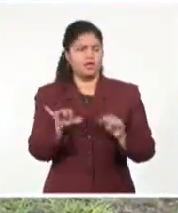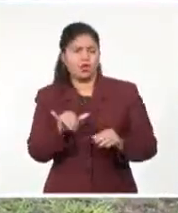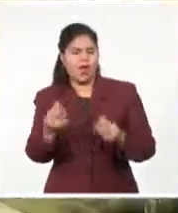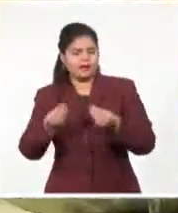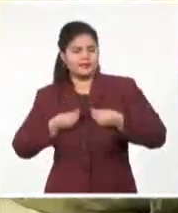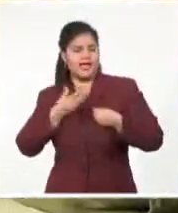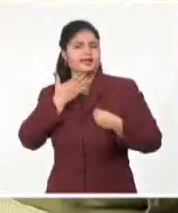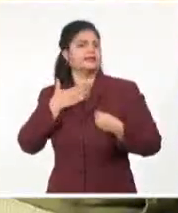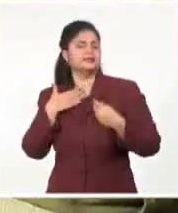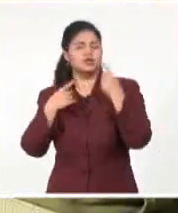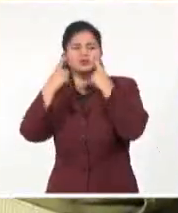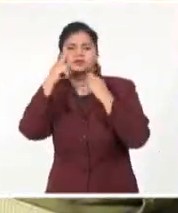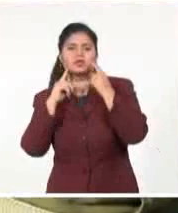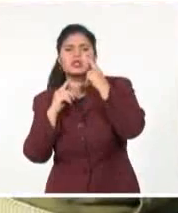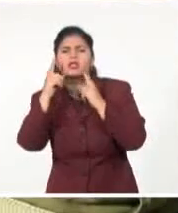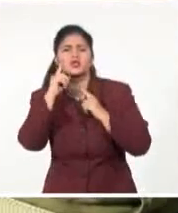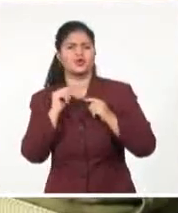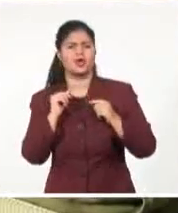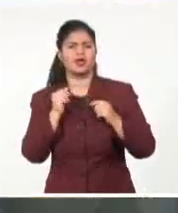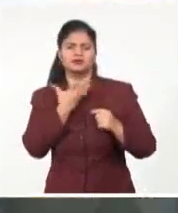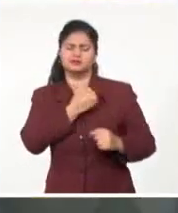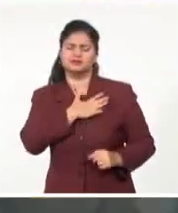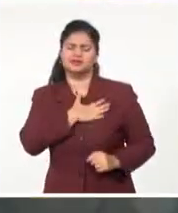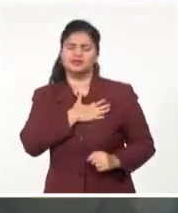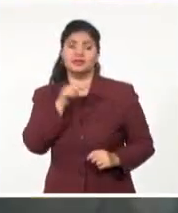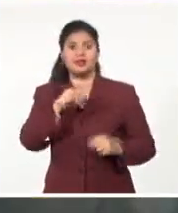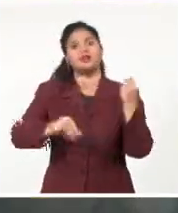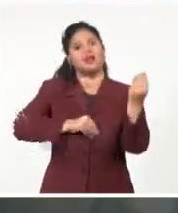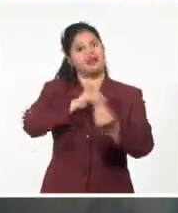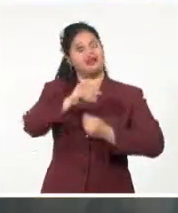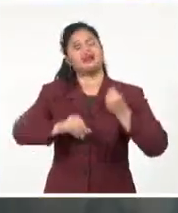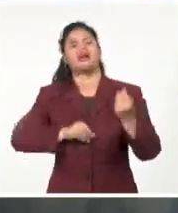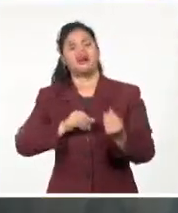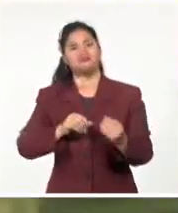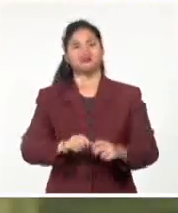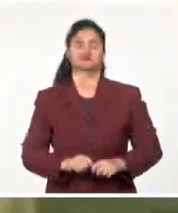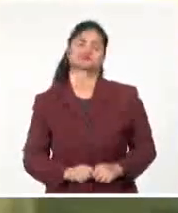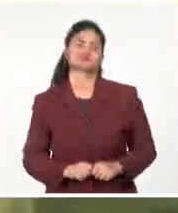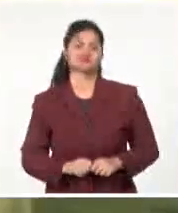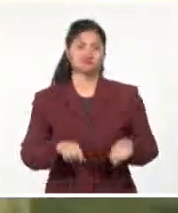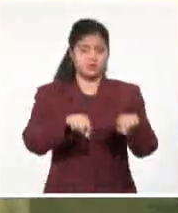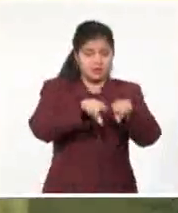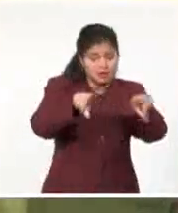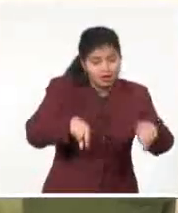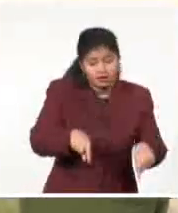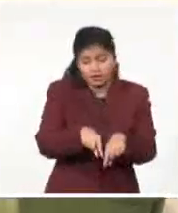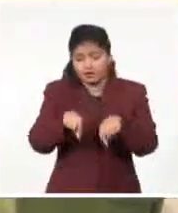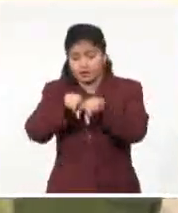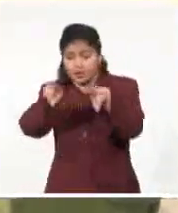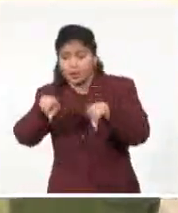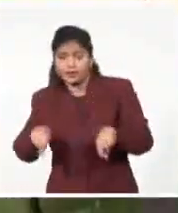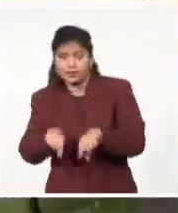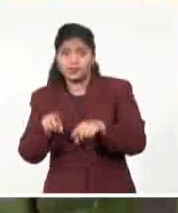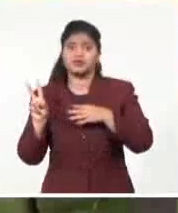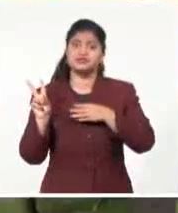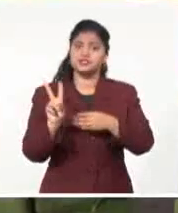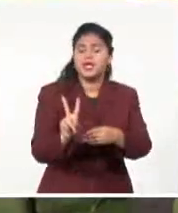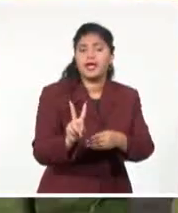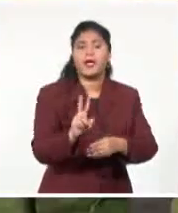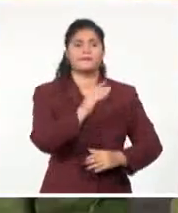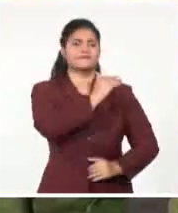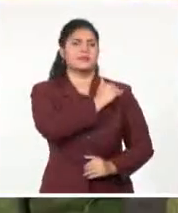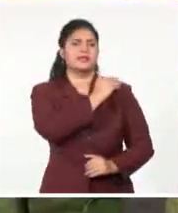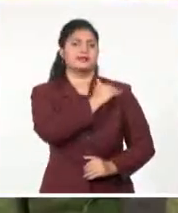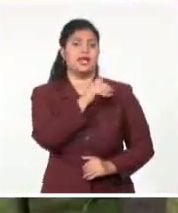un cambio. Para retribuirle su entrega a más de 400 kilómetros de su tierra natal, llegaron oficiales de la región militar de